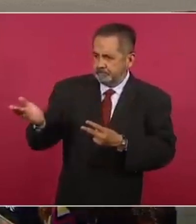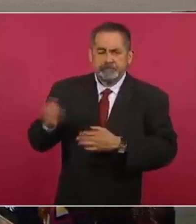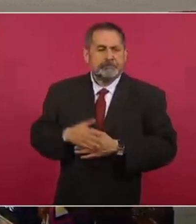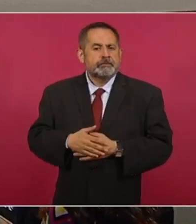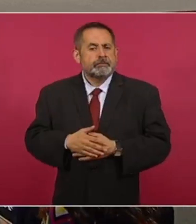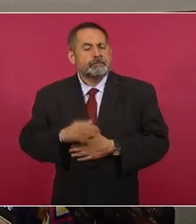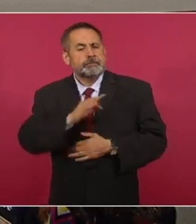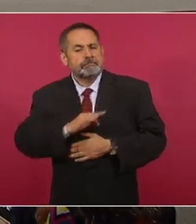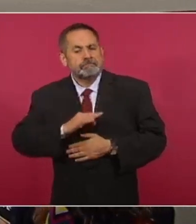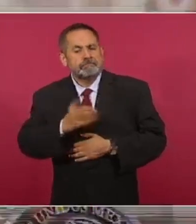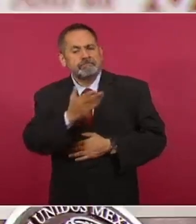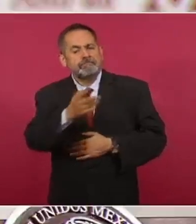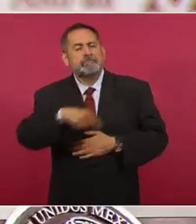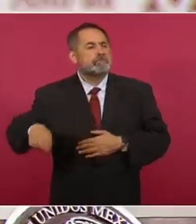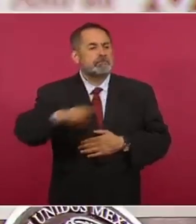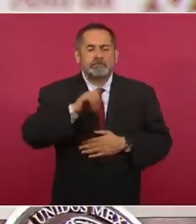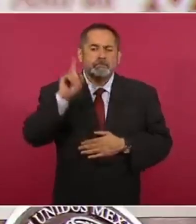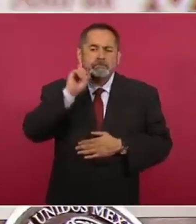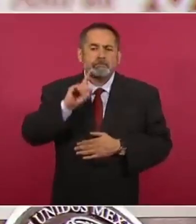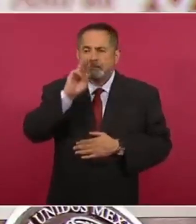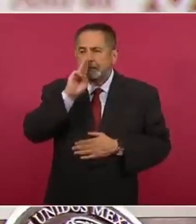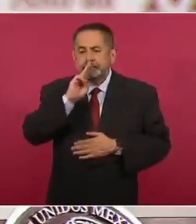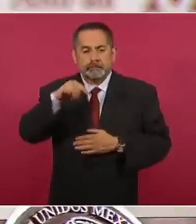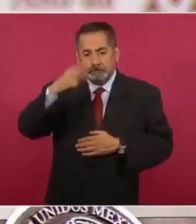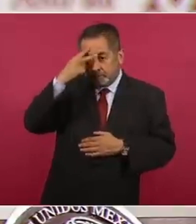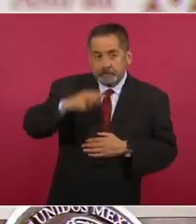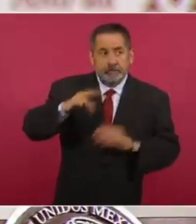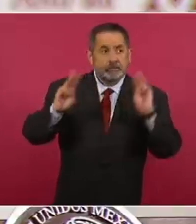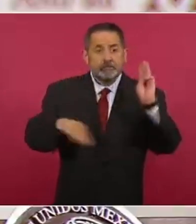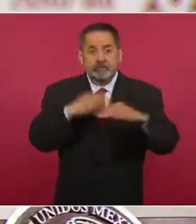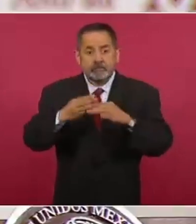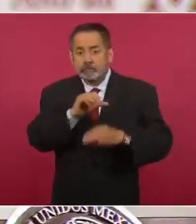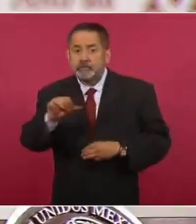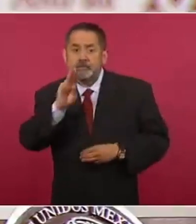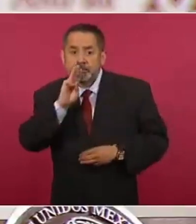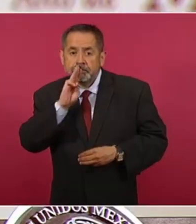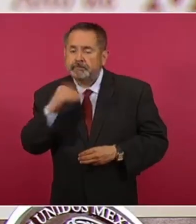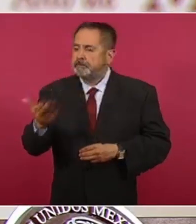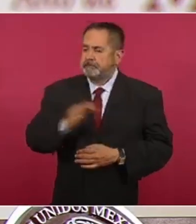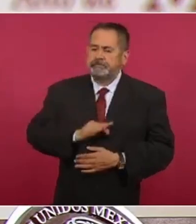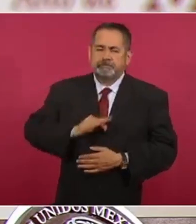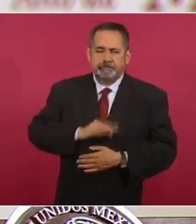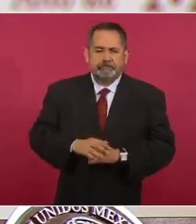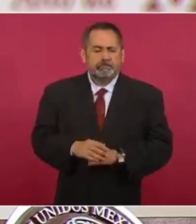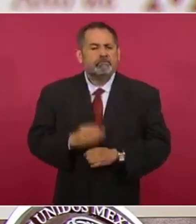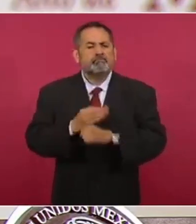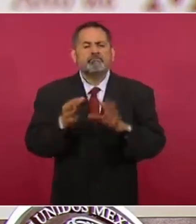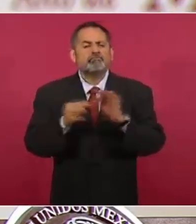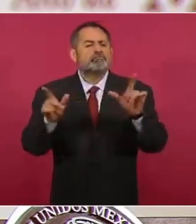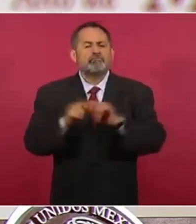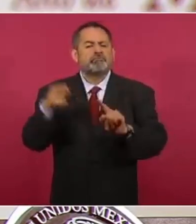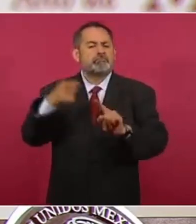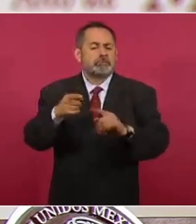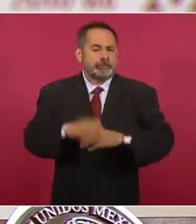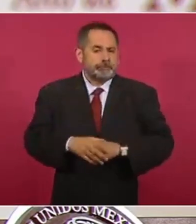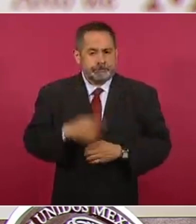todas las mamás de méxico y del mundo vamos a ser muy concretos la epidemia de